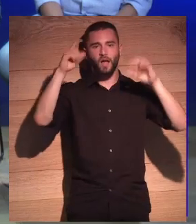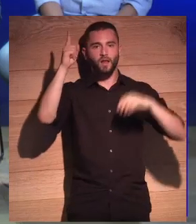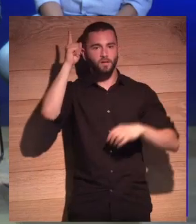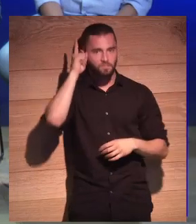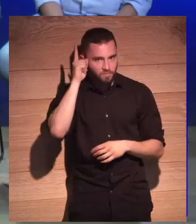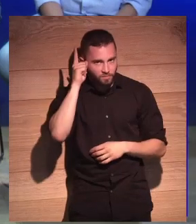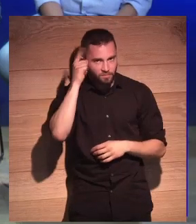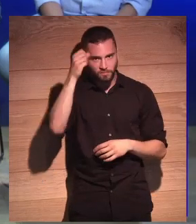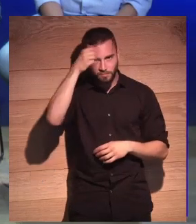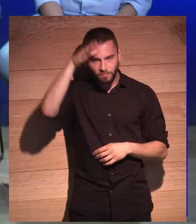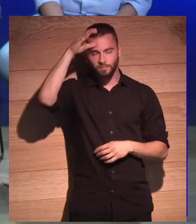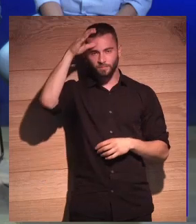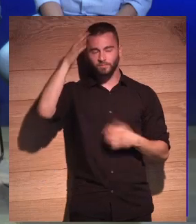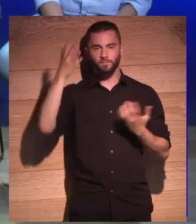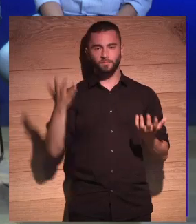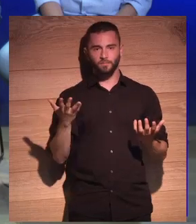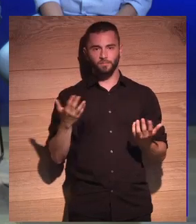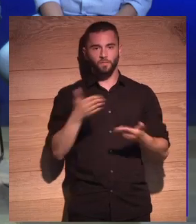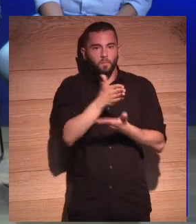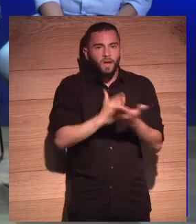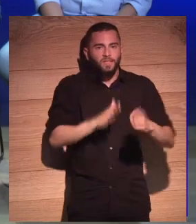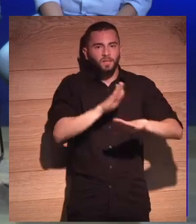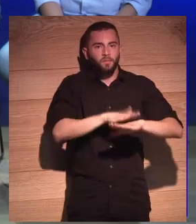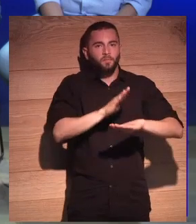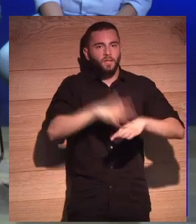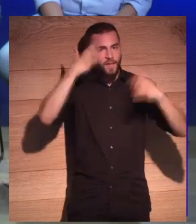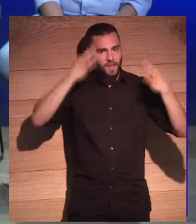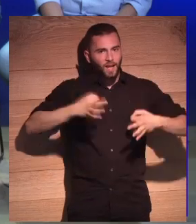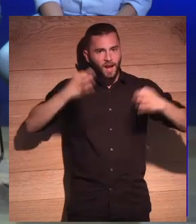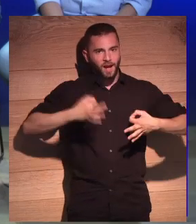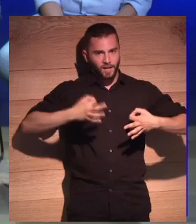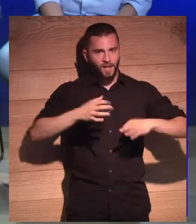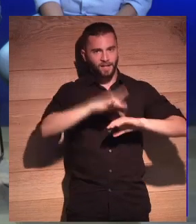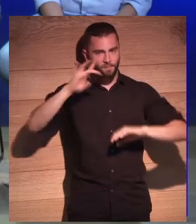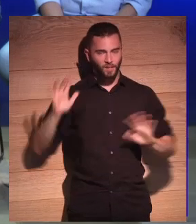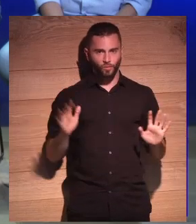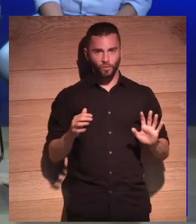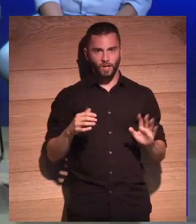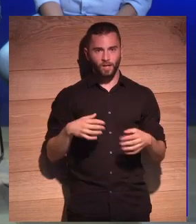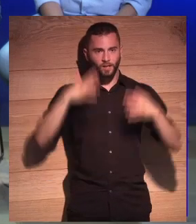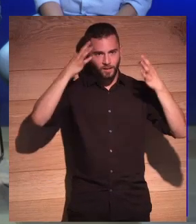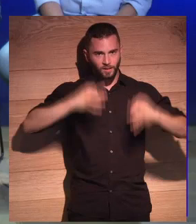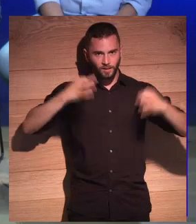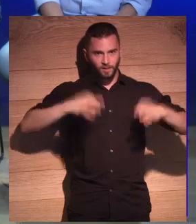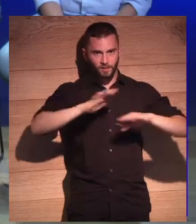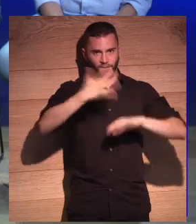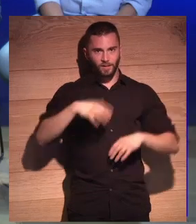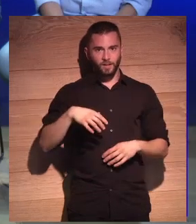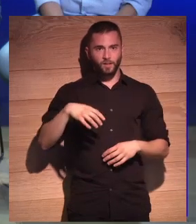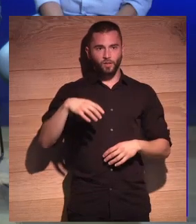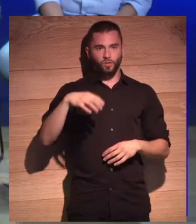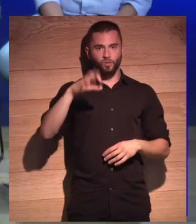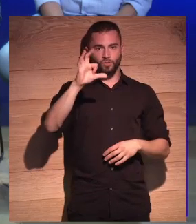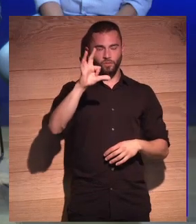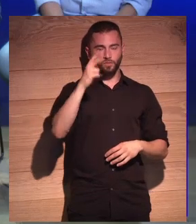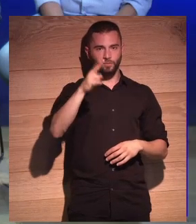demás, es una parte mínima de lo que es la realidad virtual. La realidad virtual, por definición, el señor Ivan Sutherland en el año 64 hizo el